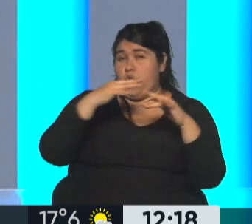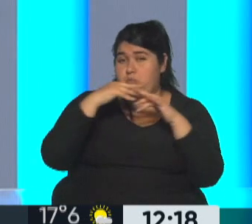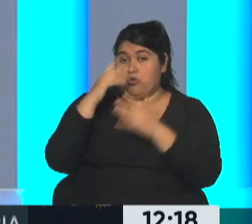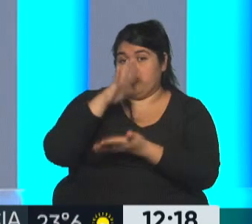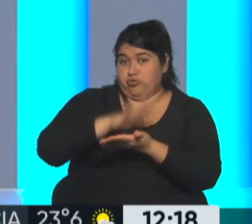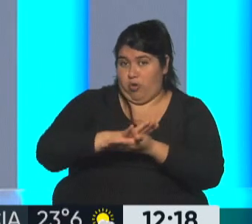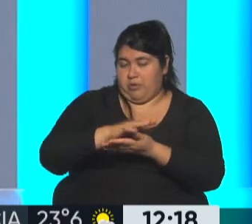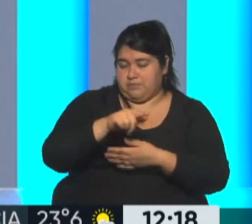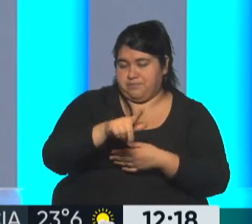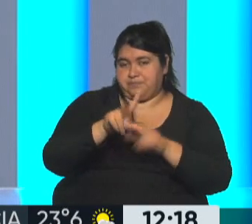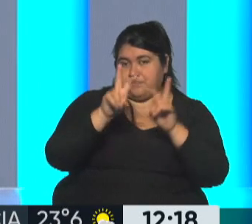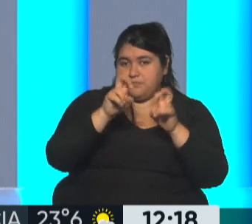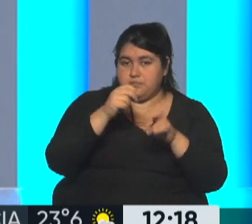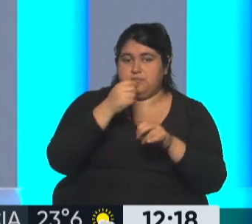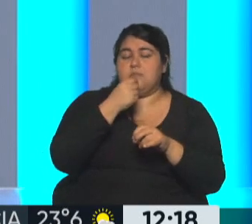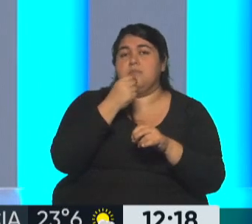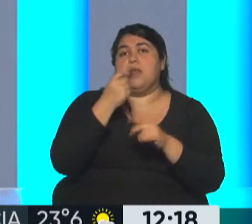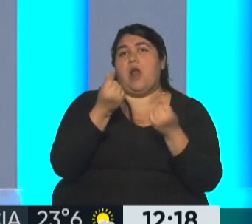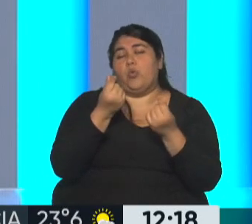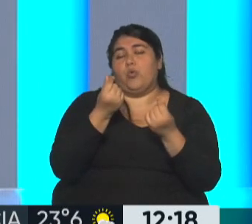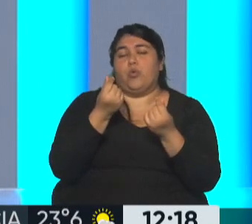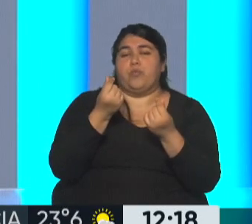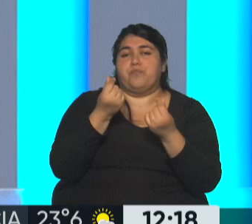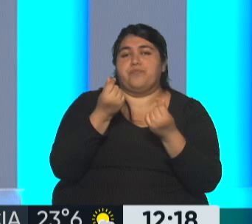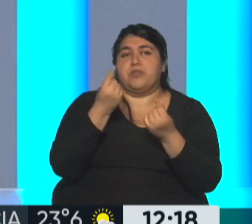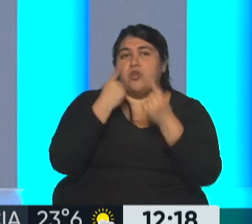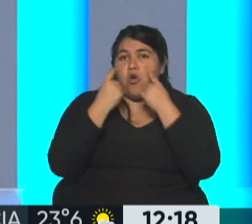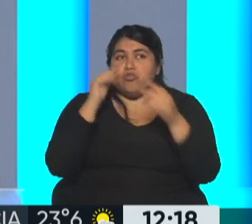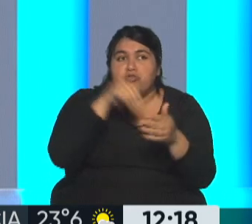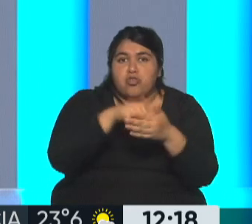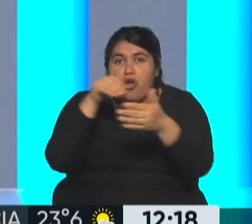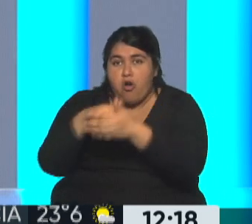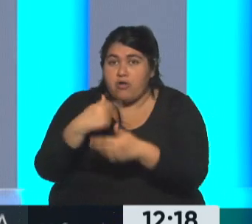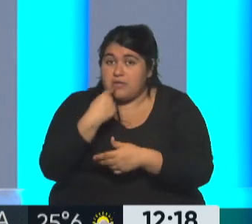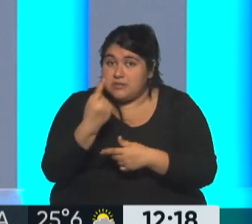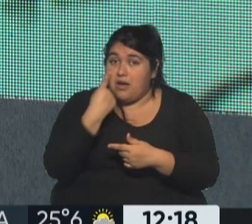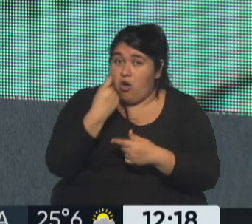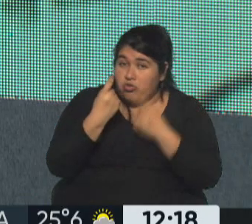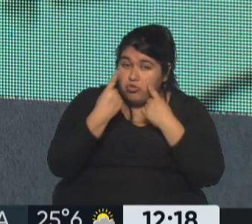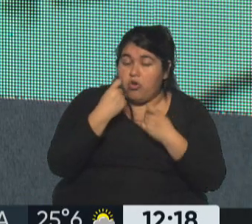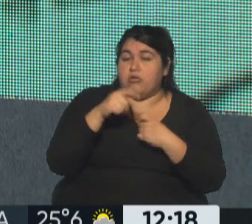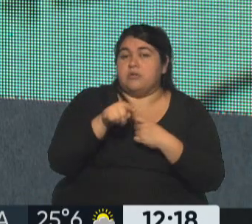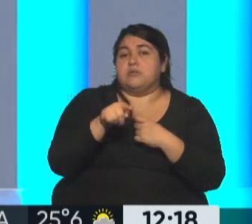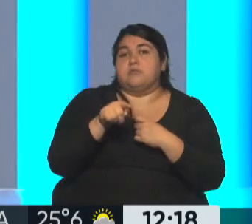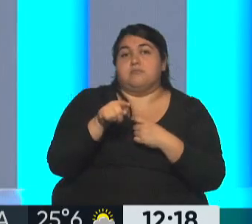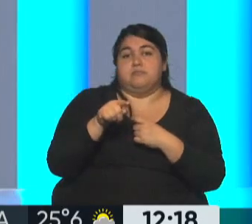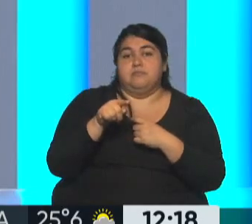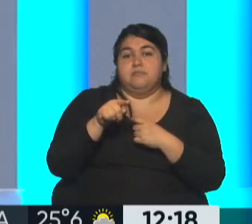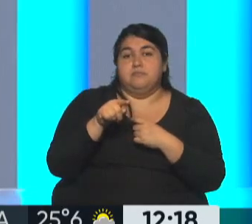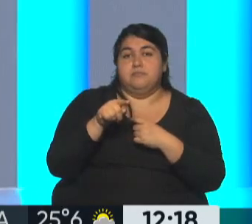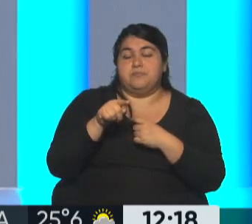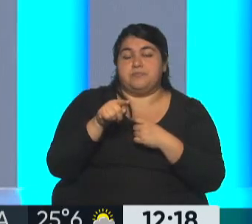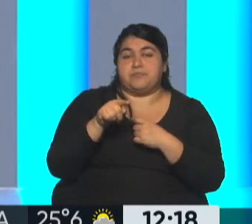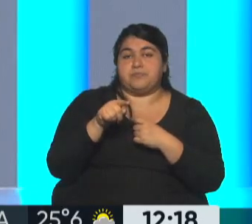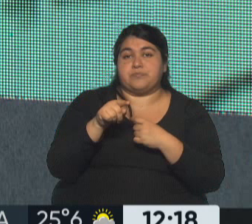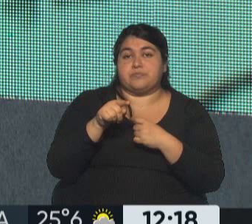habiendo intervenciones así de de controles muchas de las de las casas de cambio no perdón de